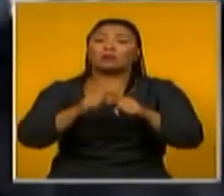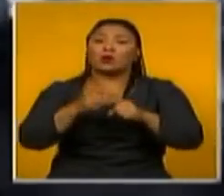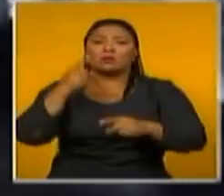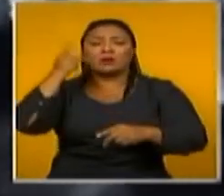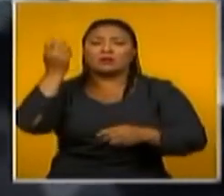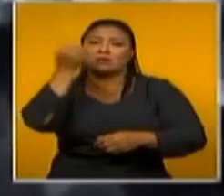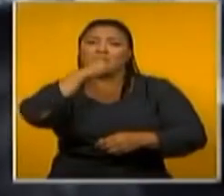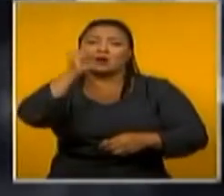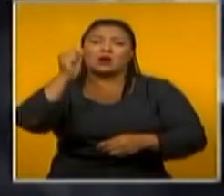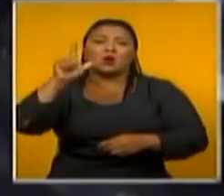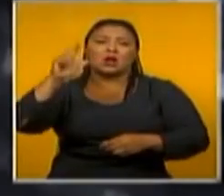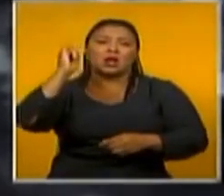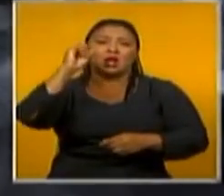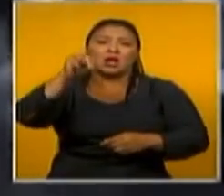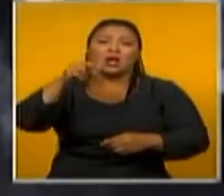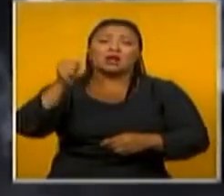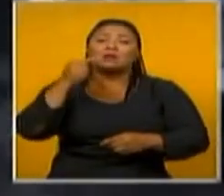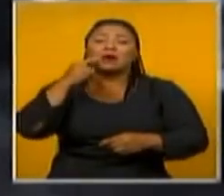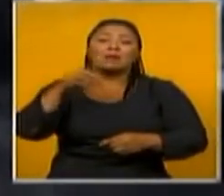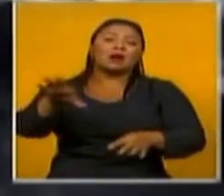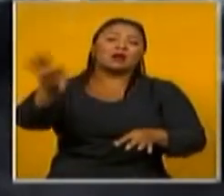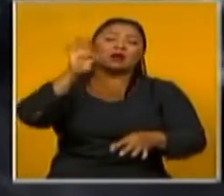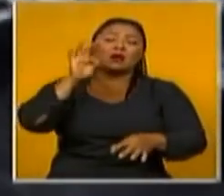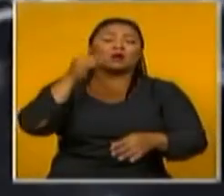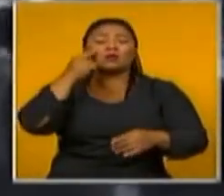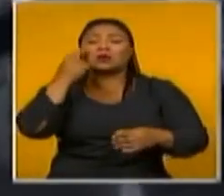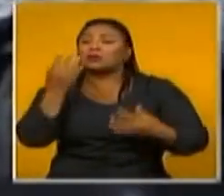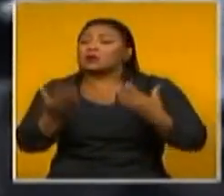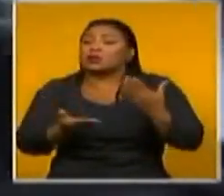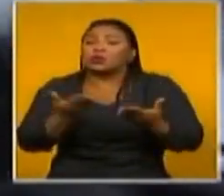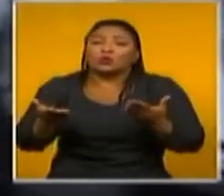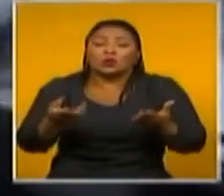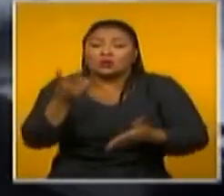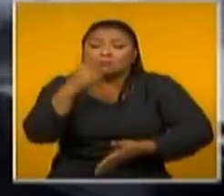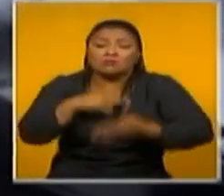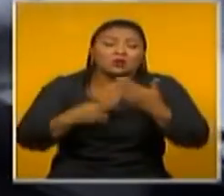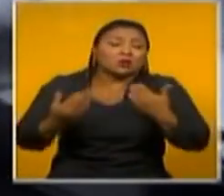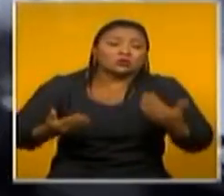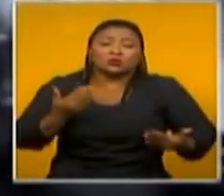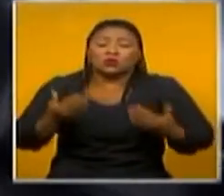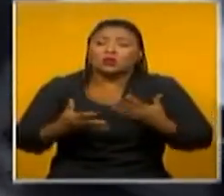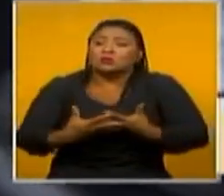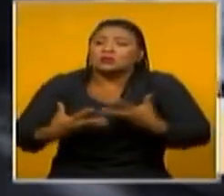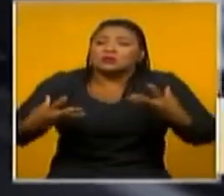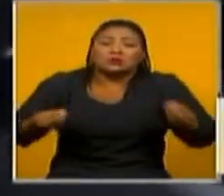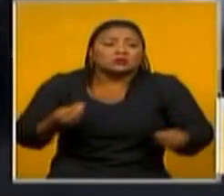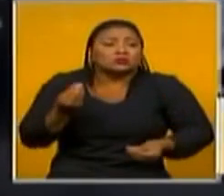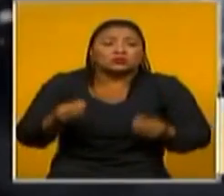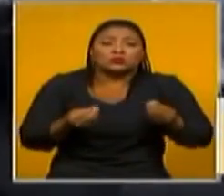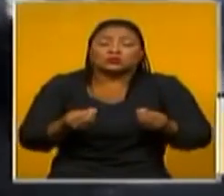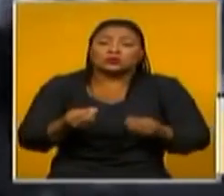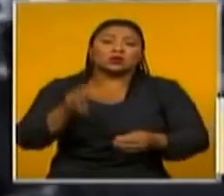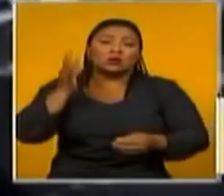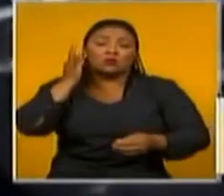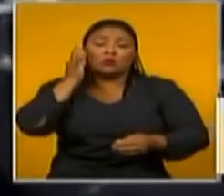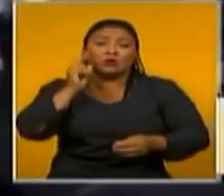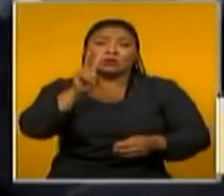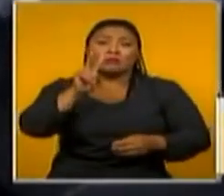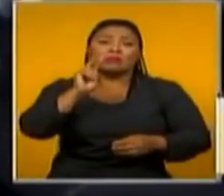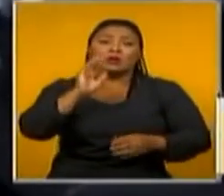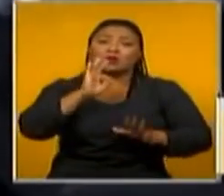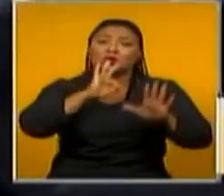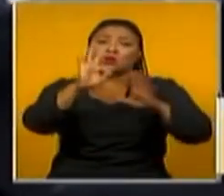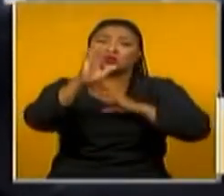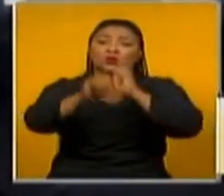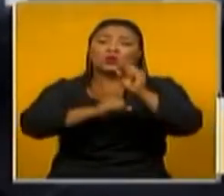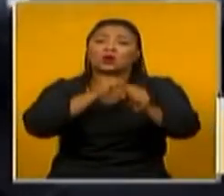con la esperanza de encontrarla y sin descartar ninguna hipótesis sobre su desaparición. La mujer de 28 años desapareció en el Cusco